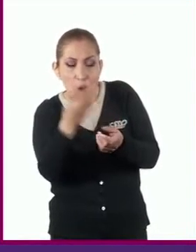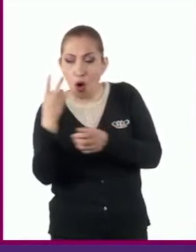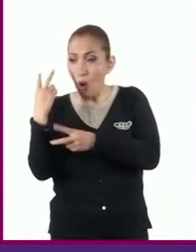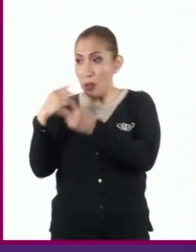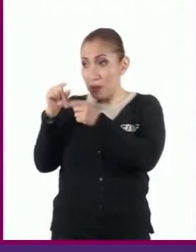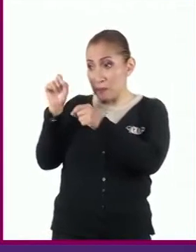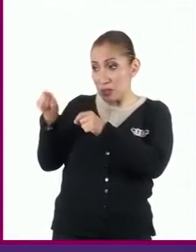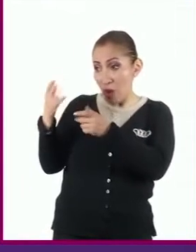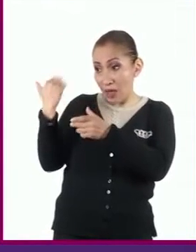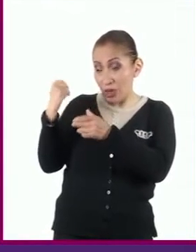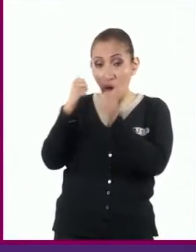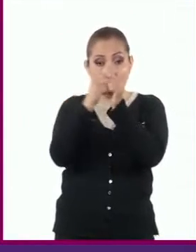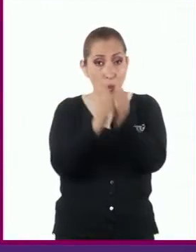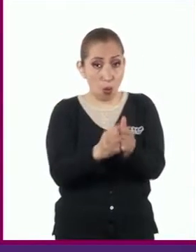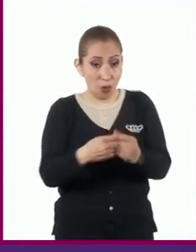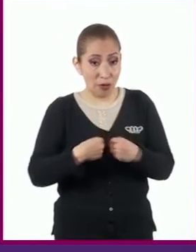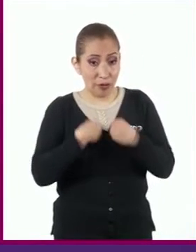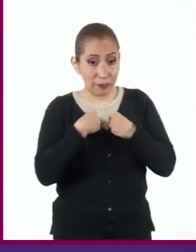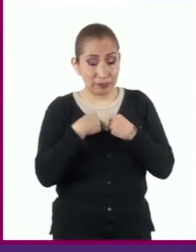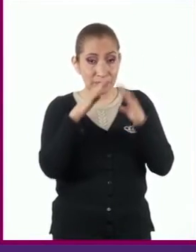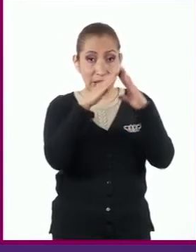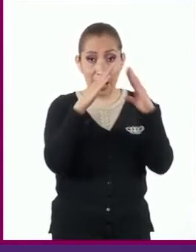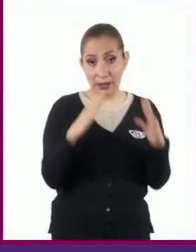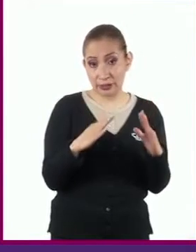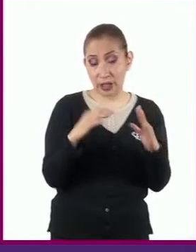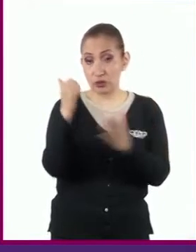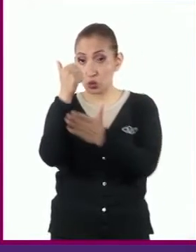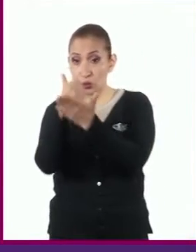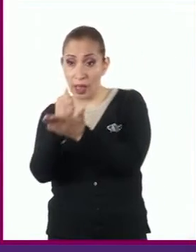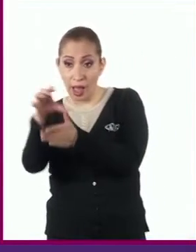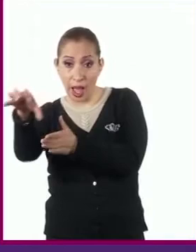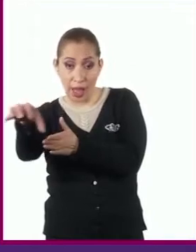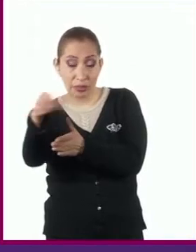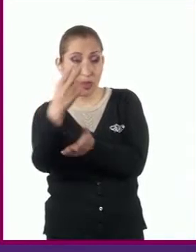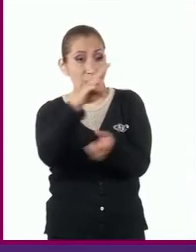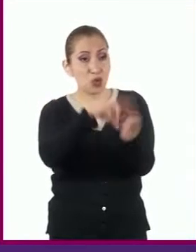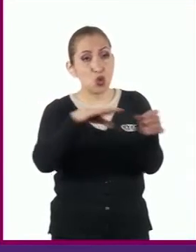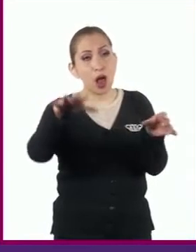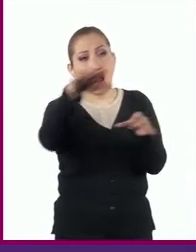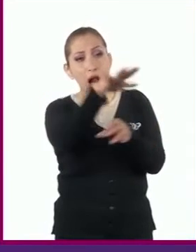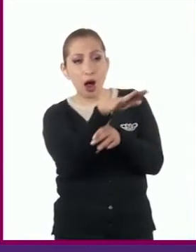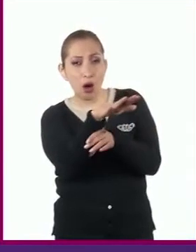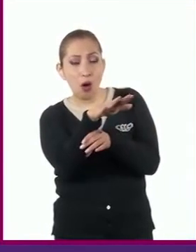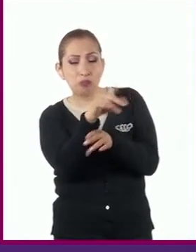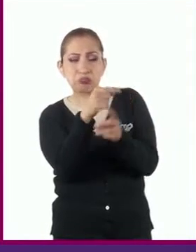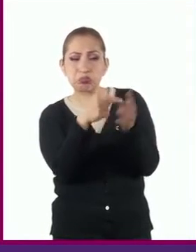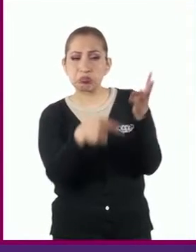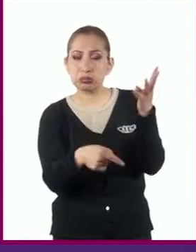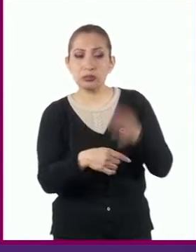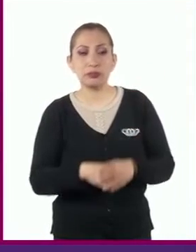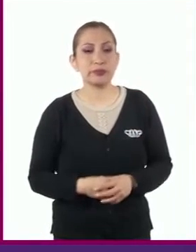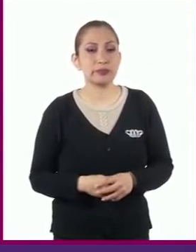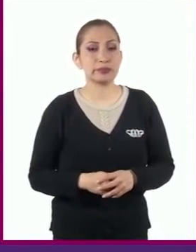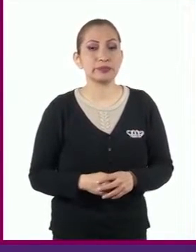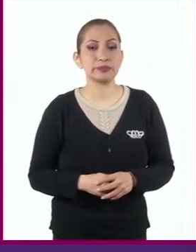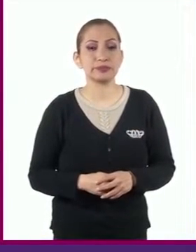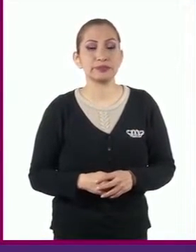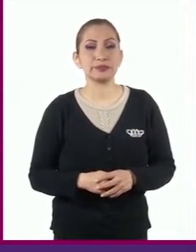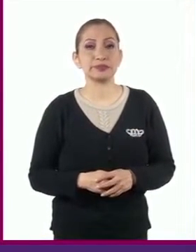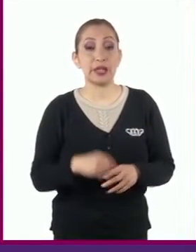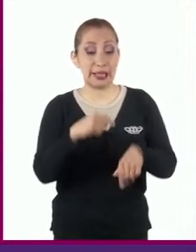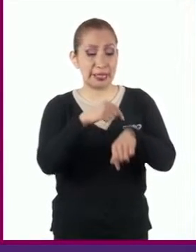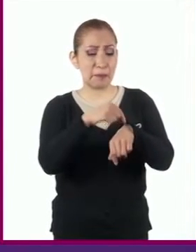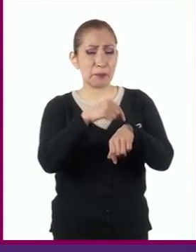venimos o en los que permanecemos. Casas, ciudades, naturaleza, etc.